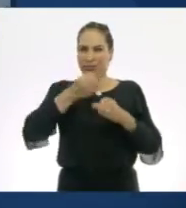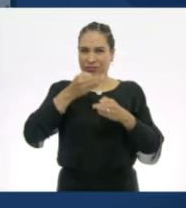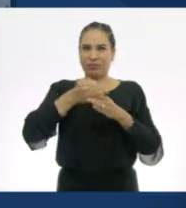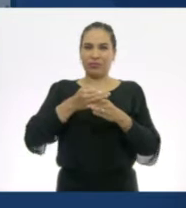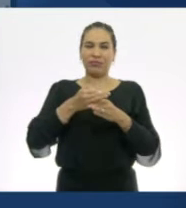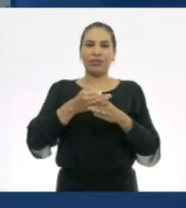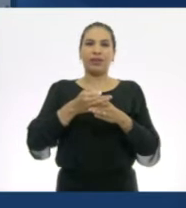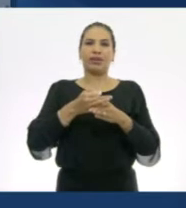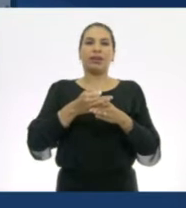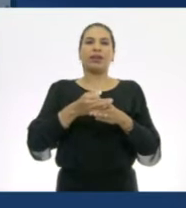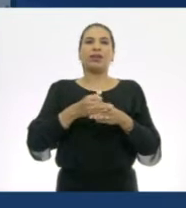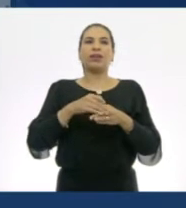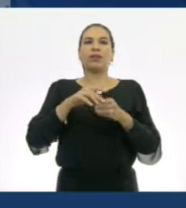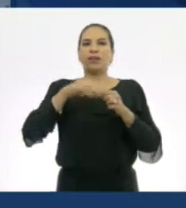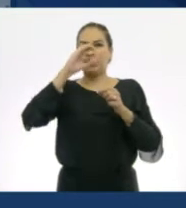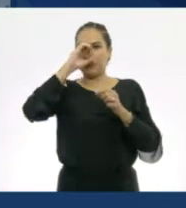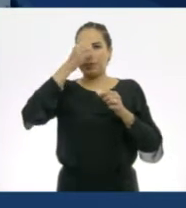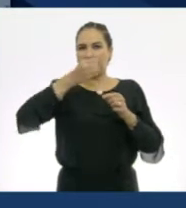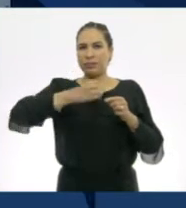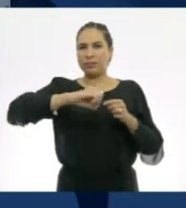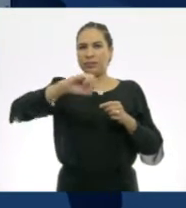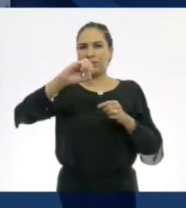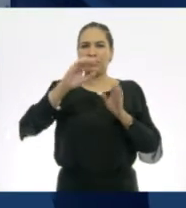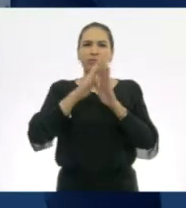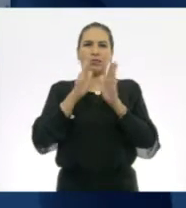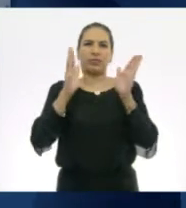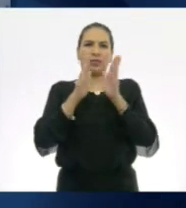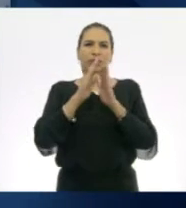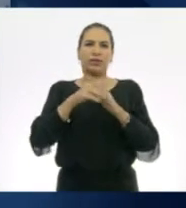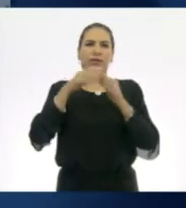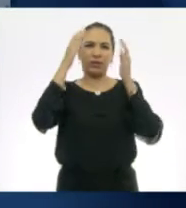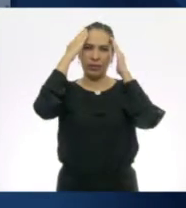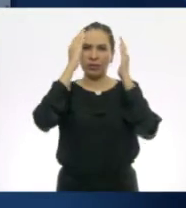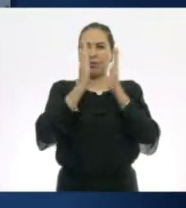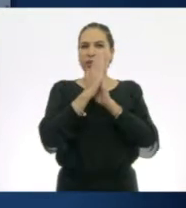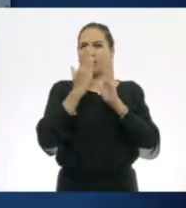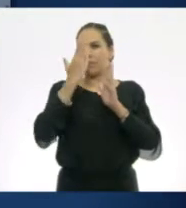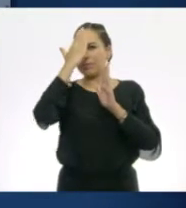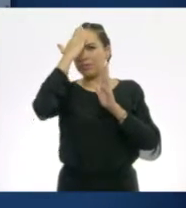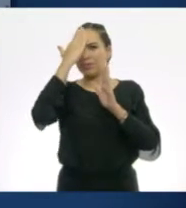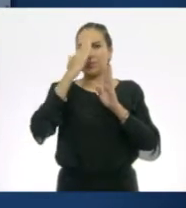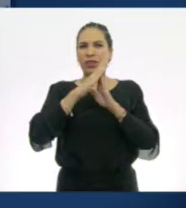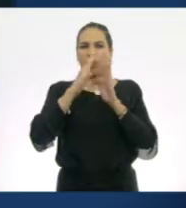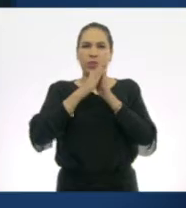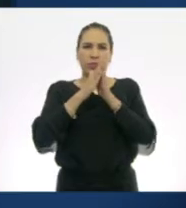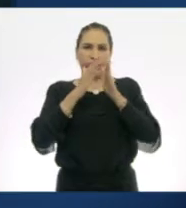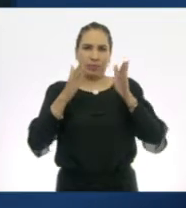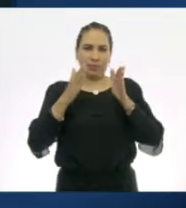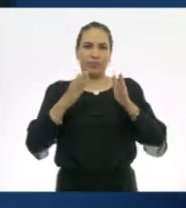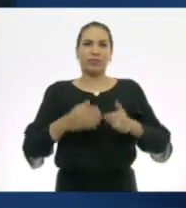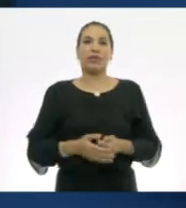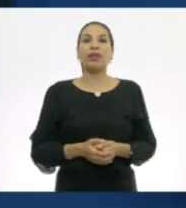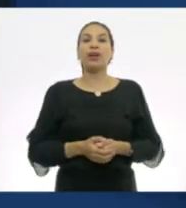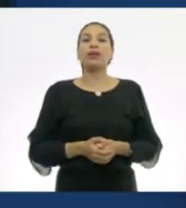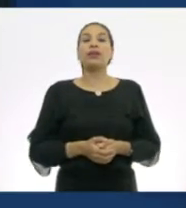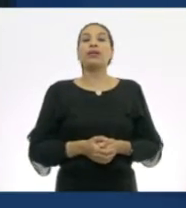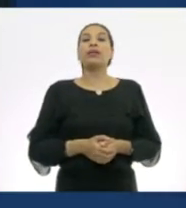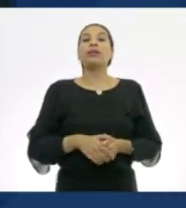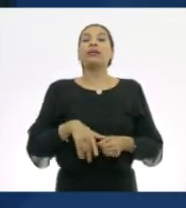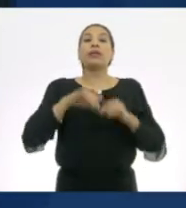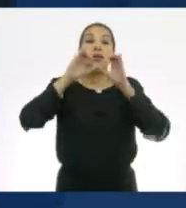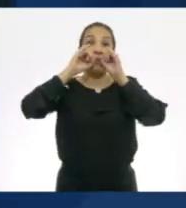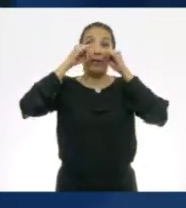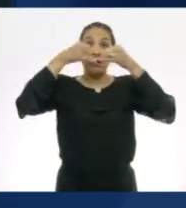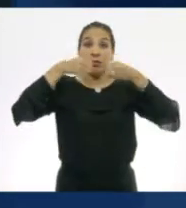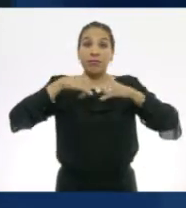actuales, su trompa era más corta y el cráneo más chato y alargado. En cambio, los